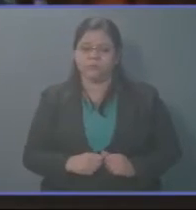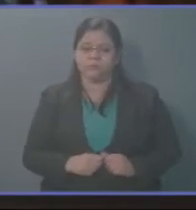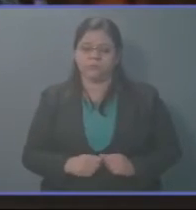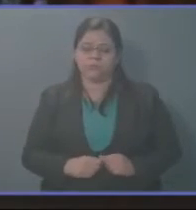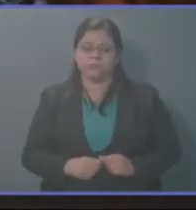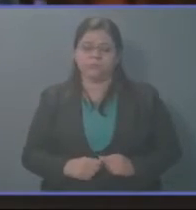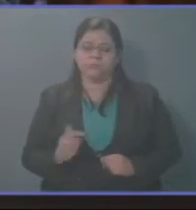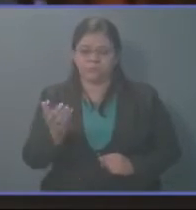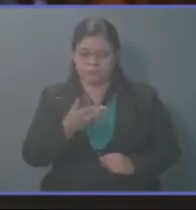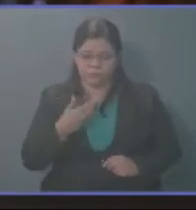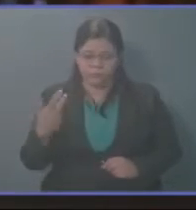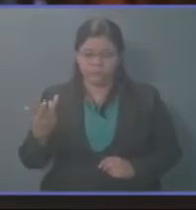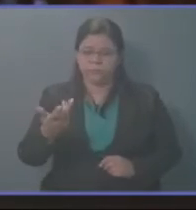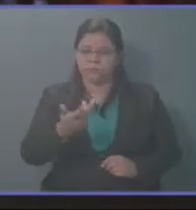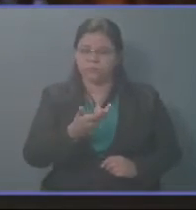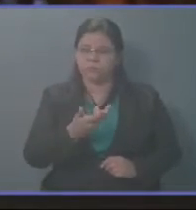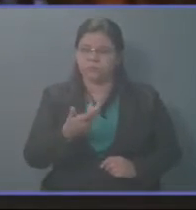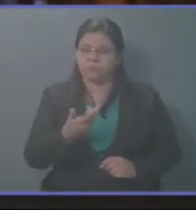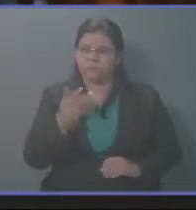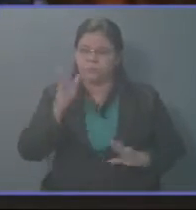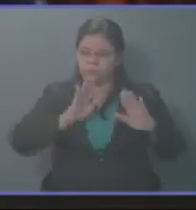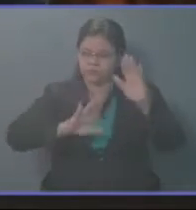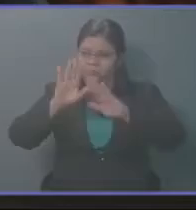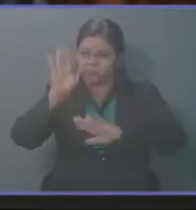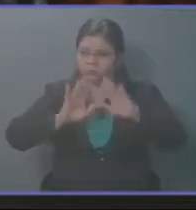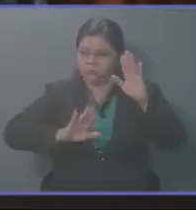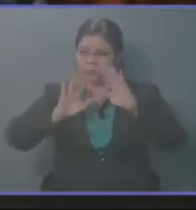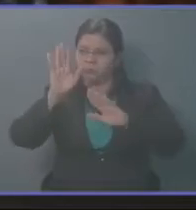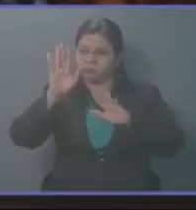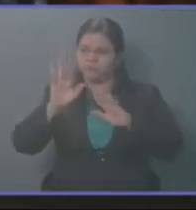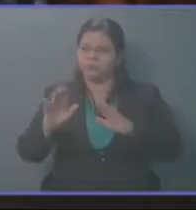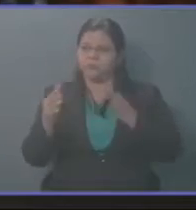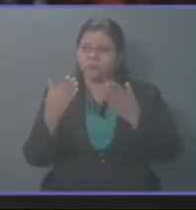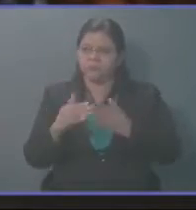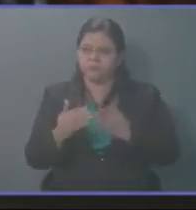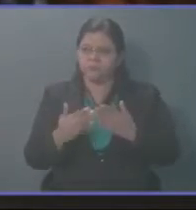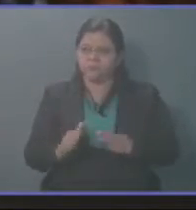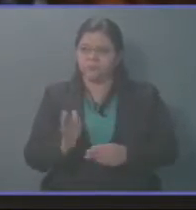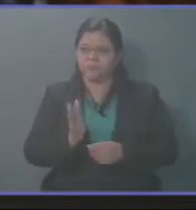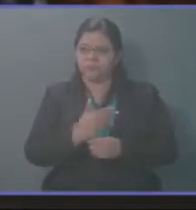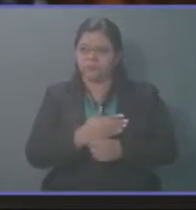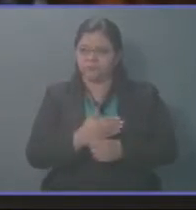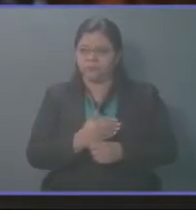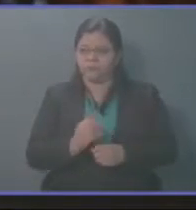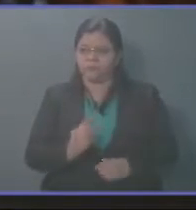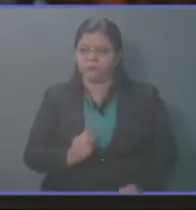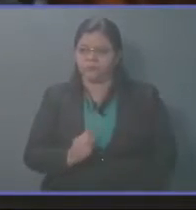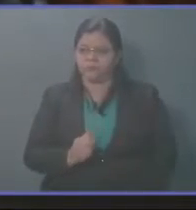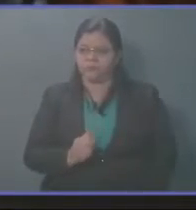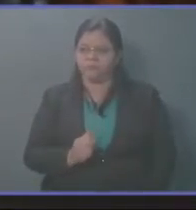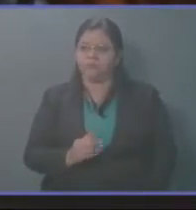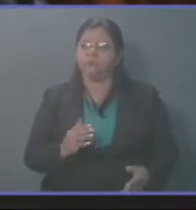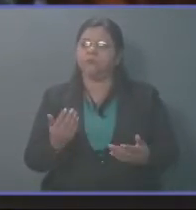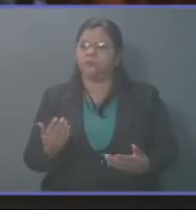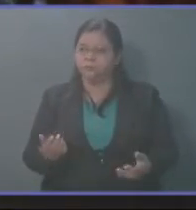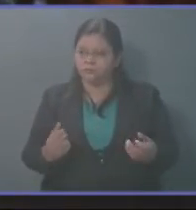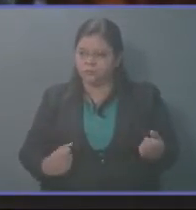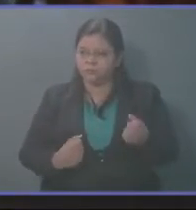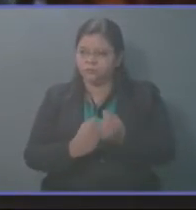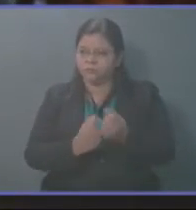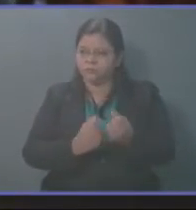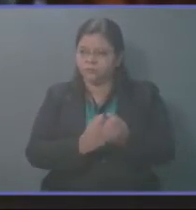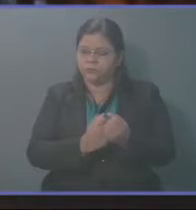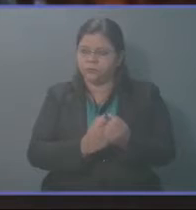la participación que podamos tener los diferentes grupos parlamentarios en apoyar